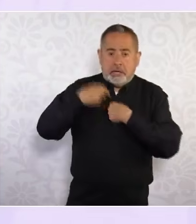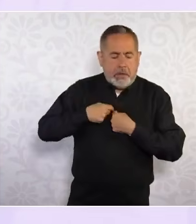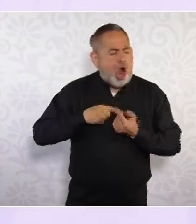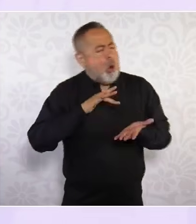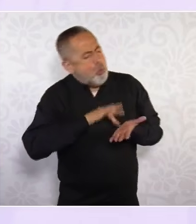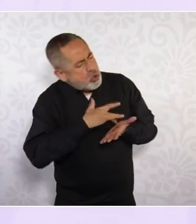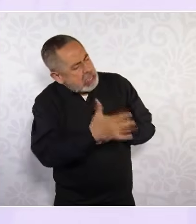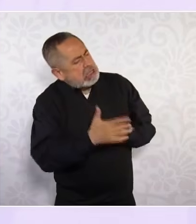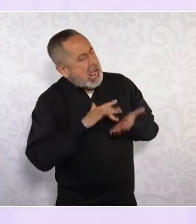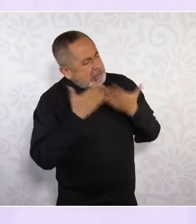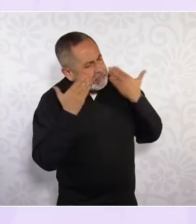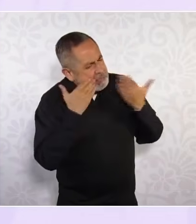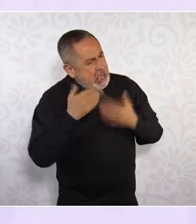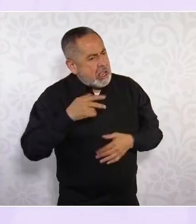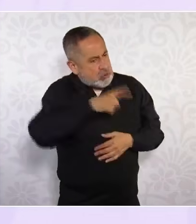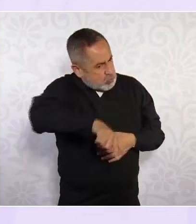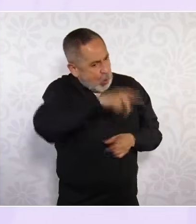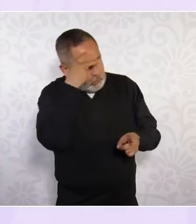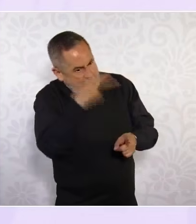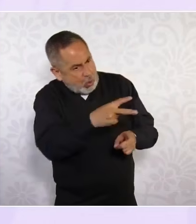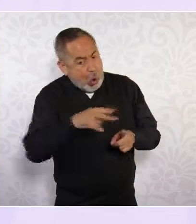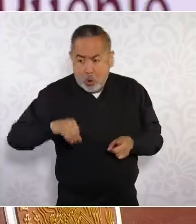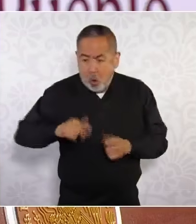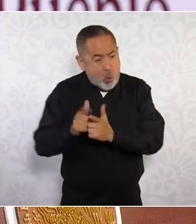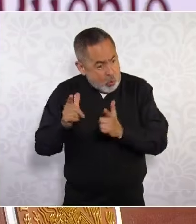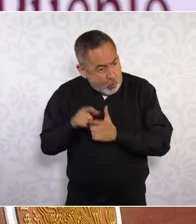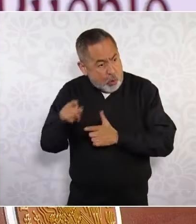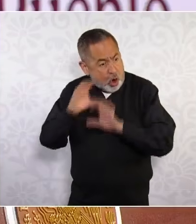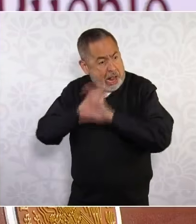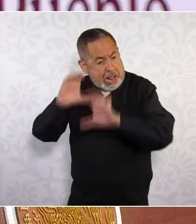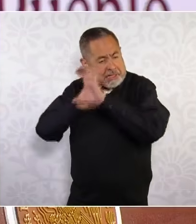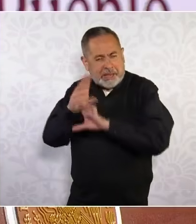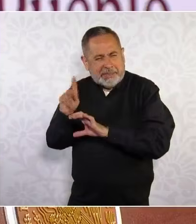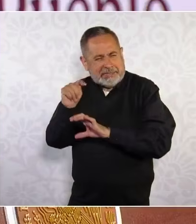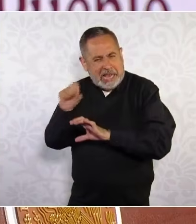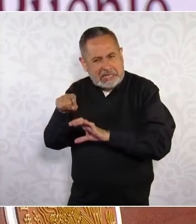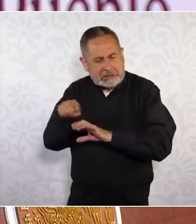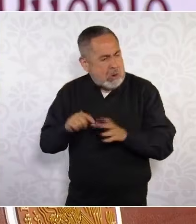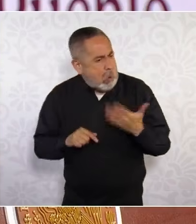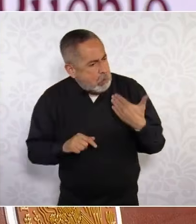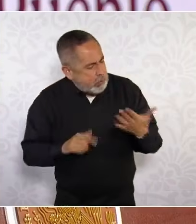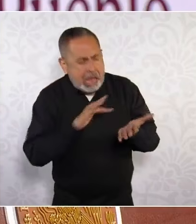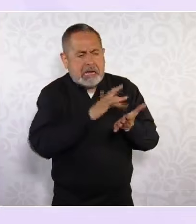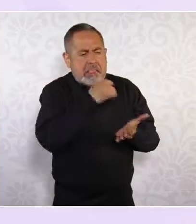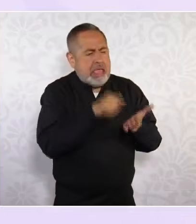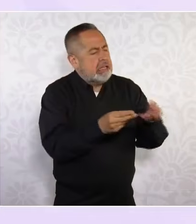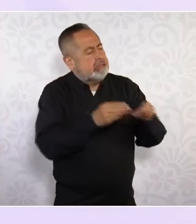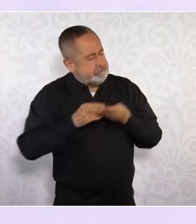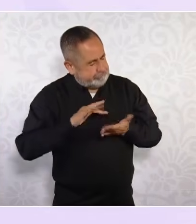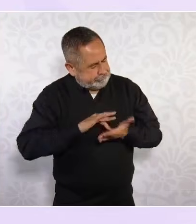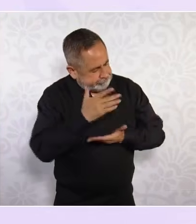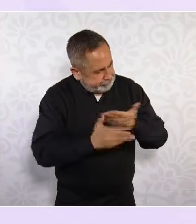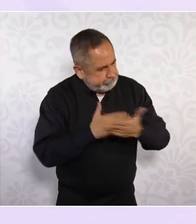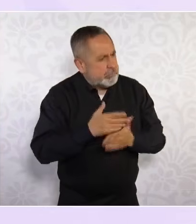por el interés de las y los mexicanos por este grupo musical, que agradece mucho la carta y